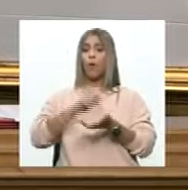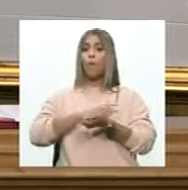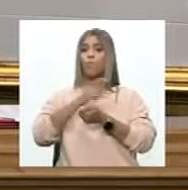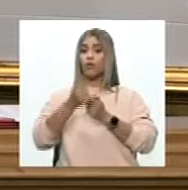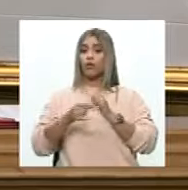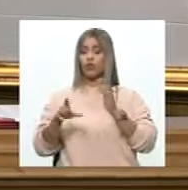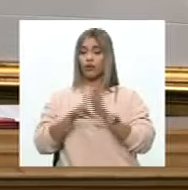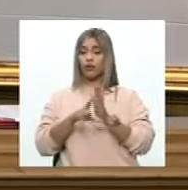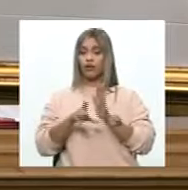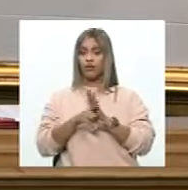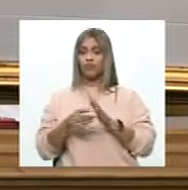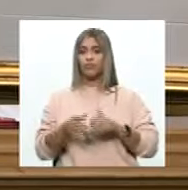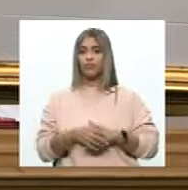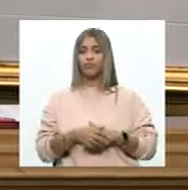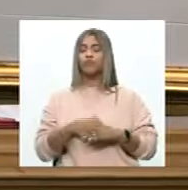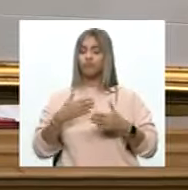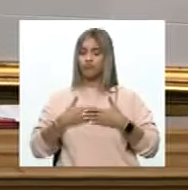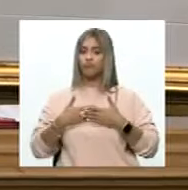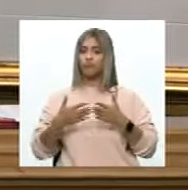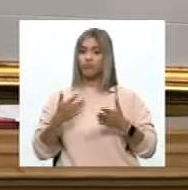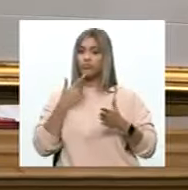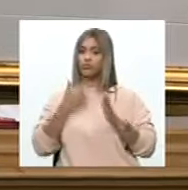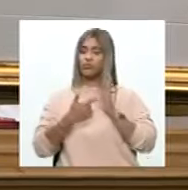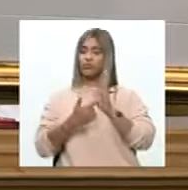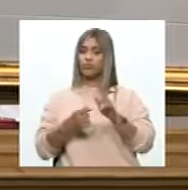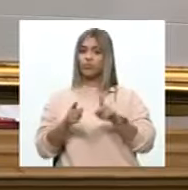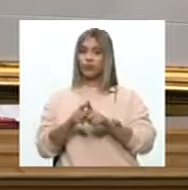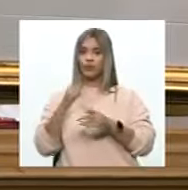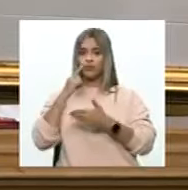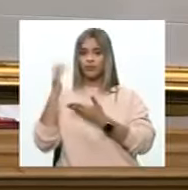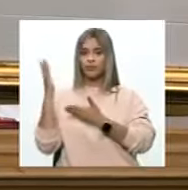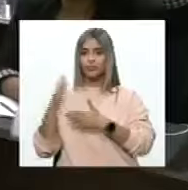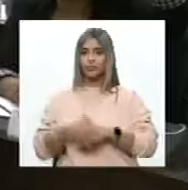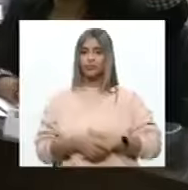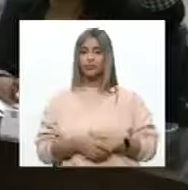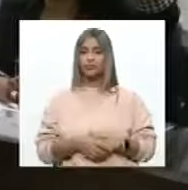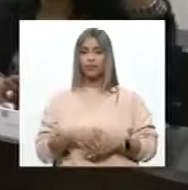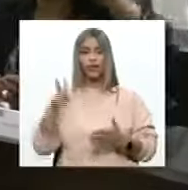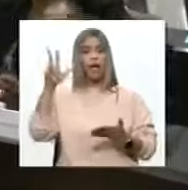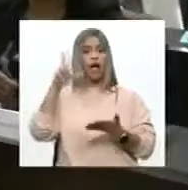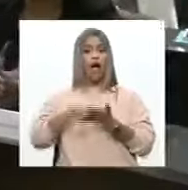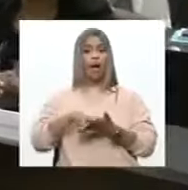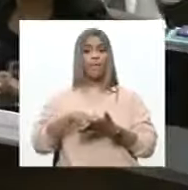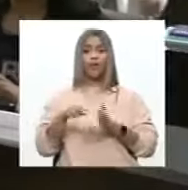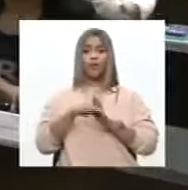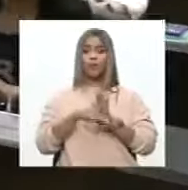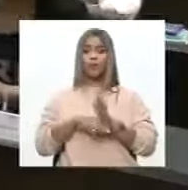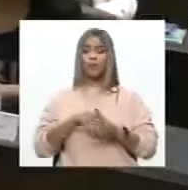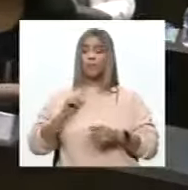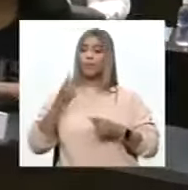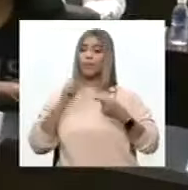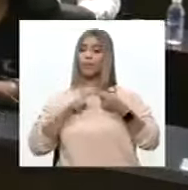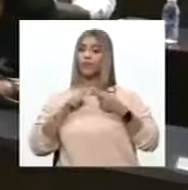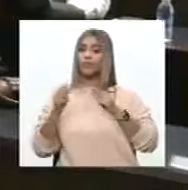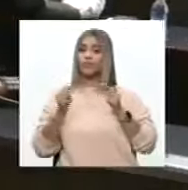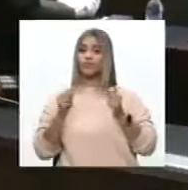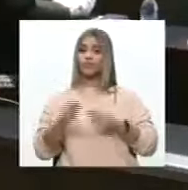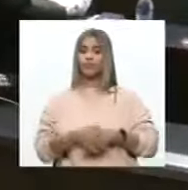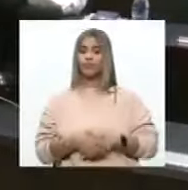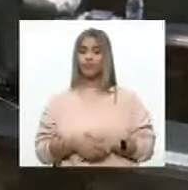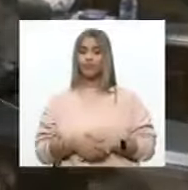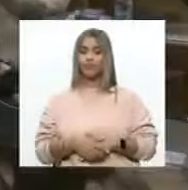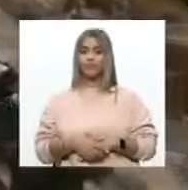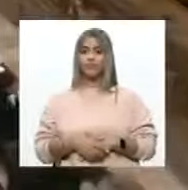del día presentado, sírvanse a manifestarlo con la señal de costumbre. Queda aprobado el orden del día. Primer punto del orden del